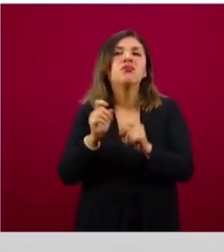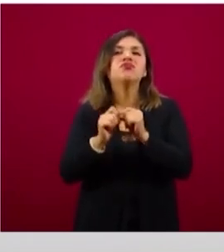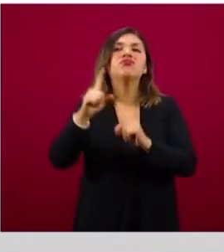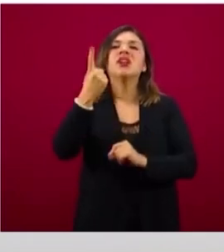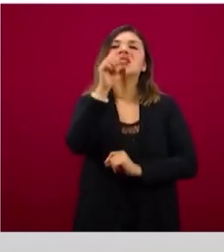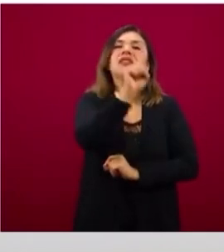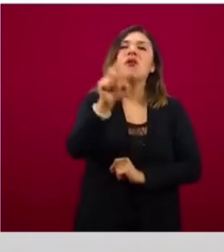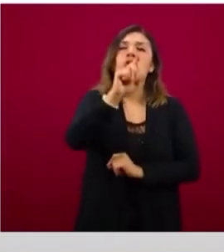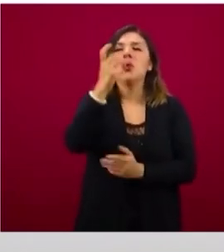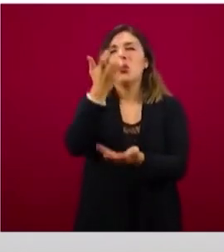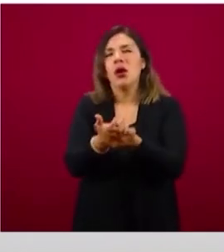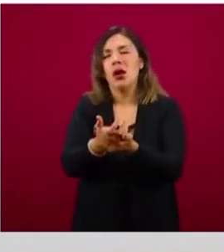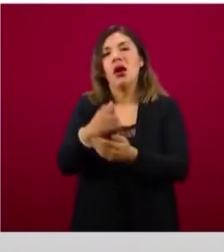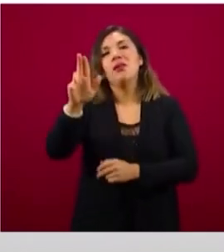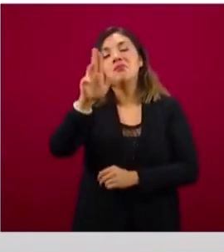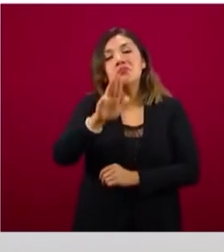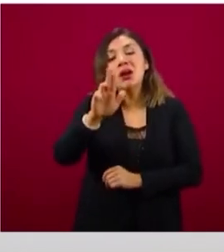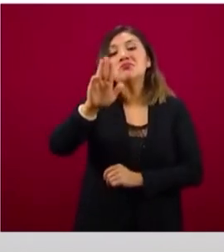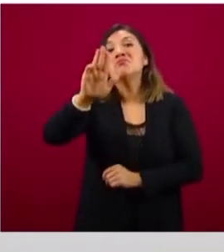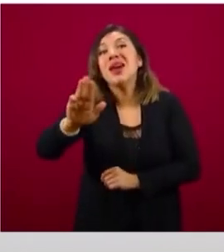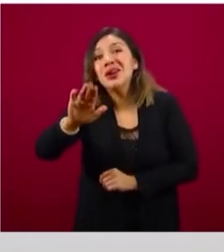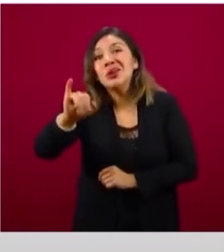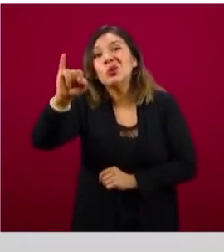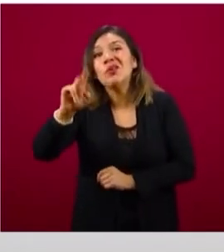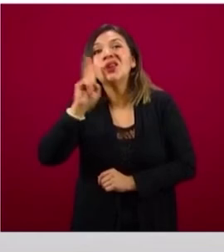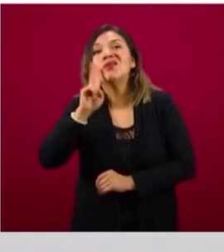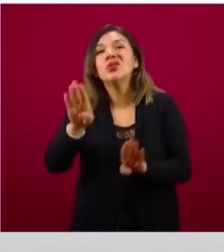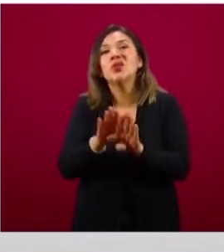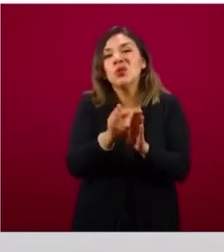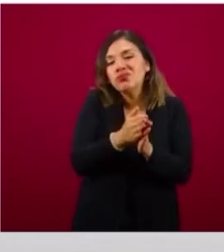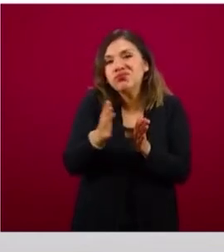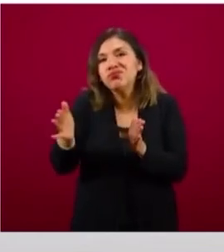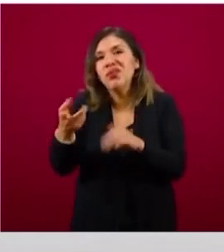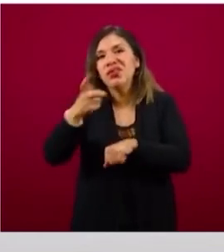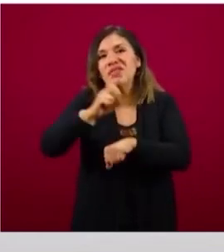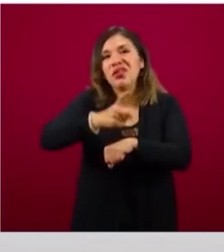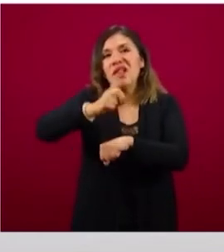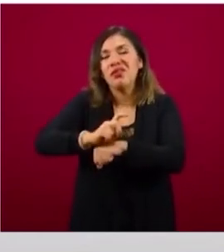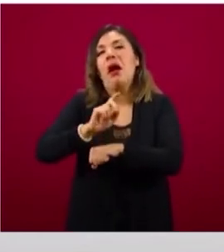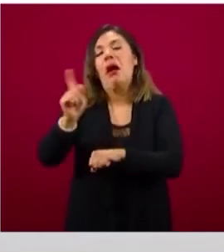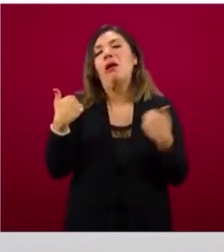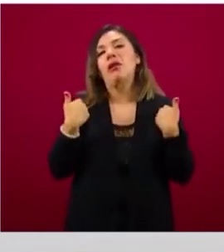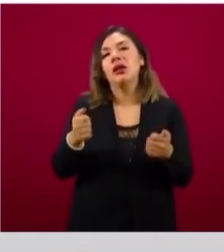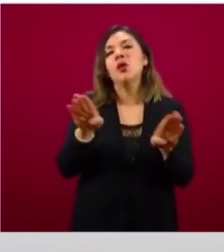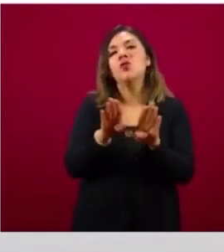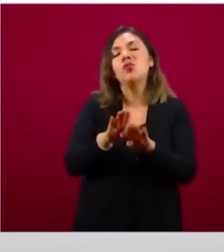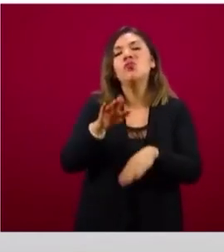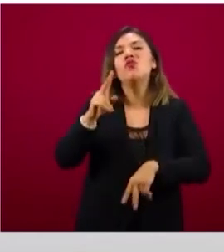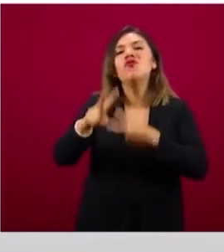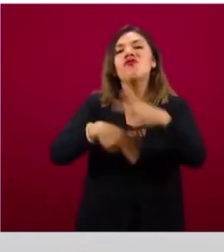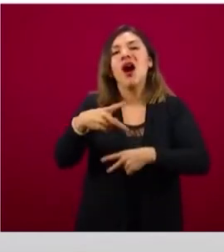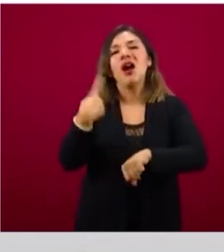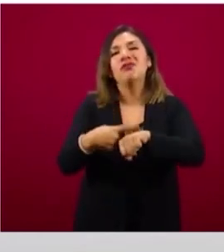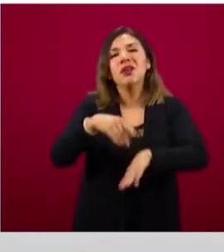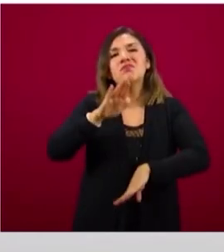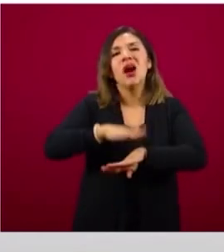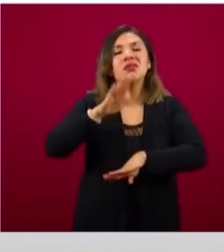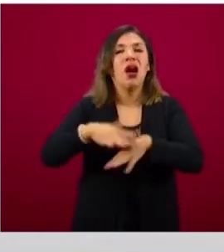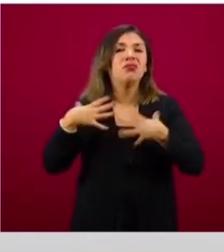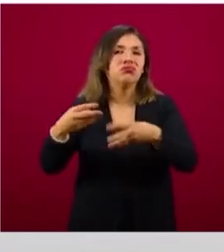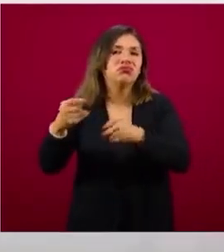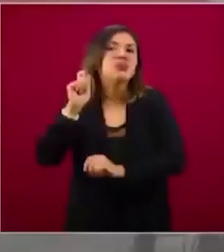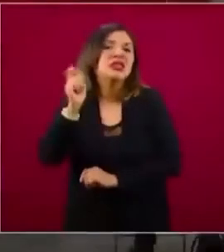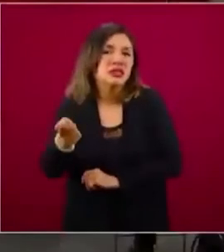vamos a ver como el miércoles el jueves el viernes se comporta eso nos dará una mejor tendencia de cómo se está esté manifestando